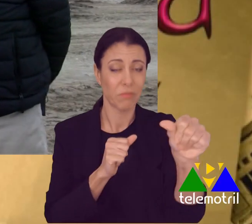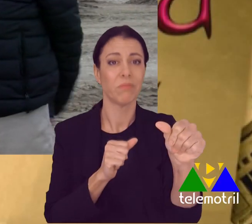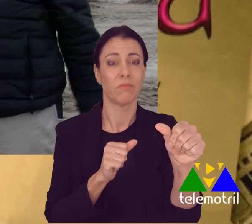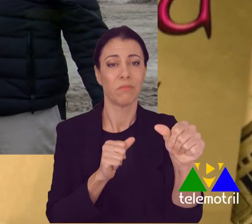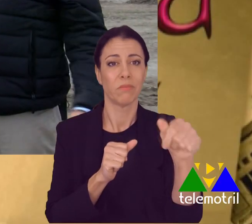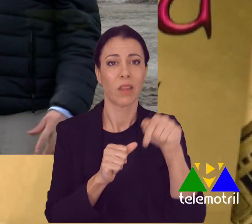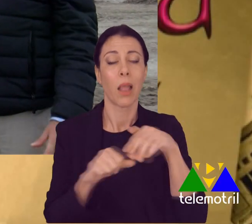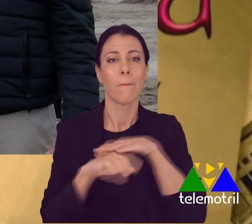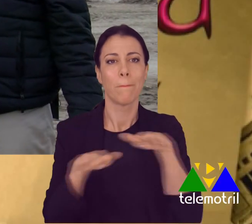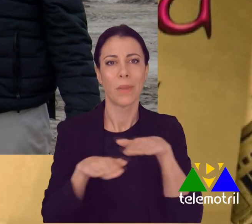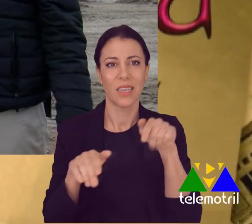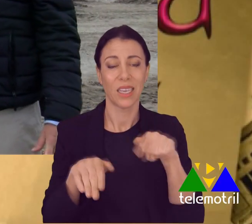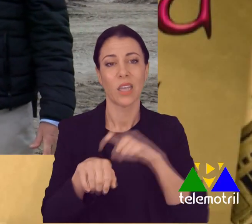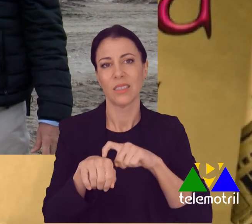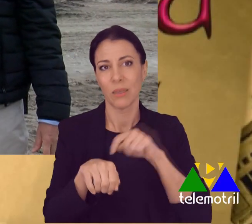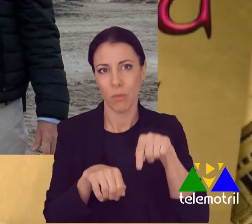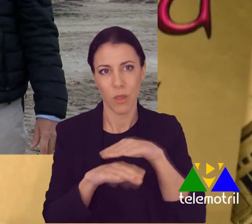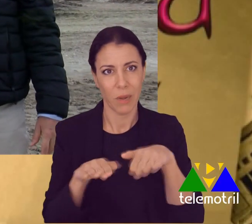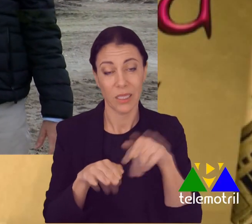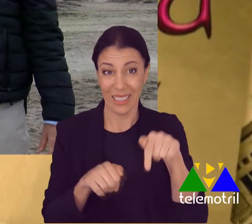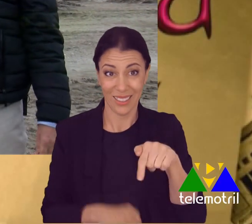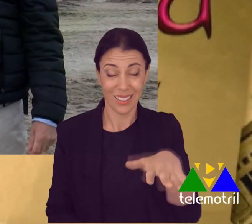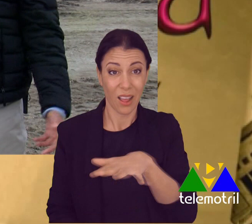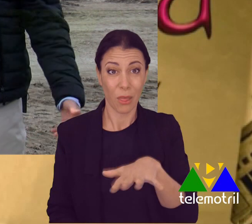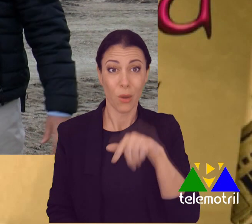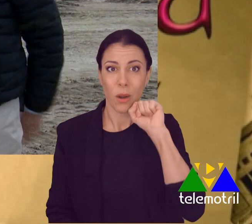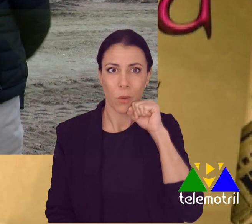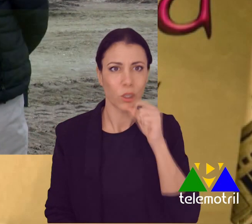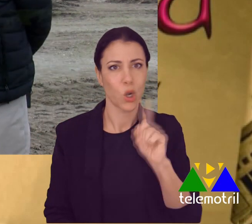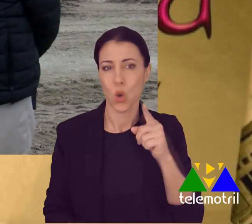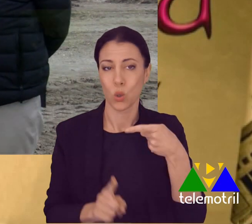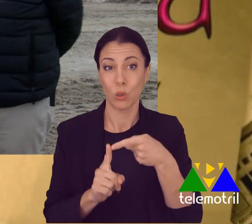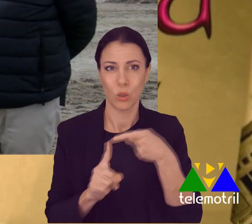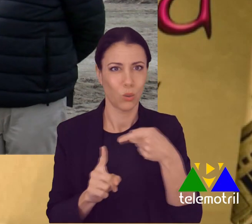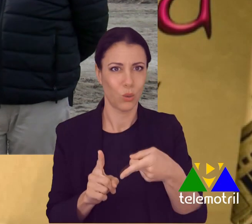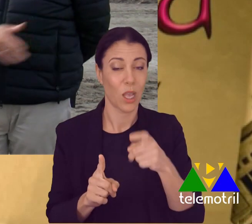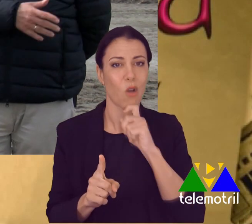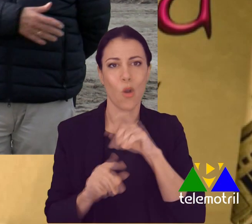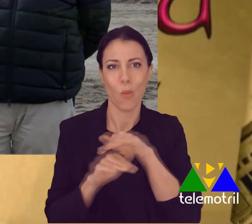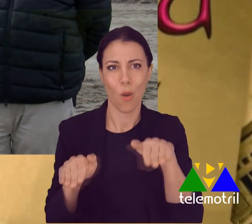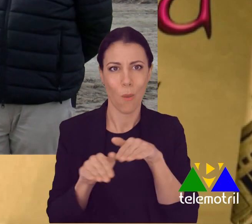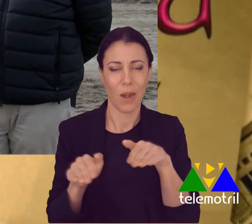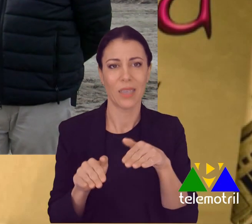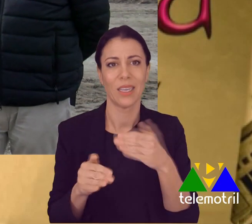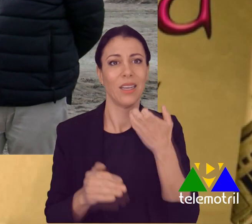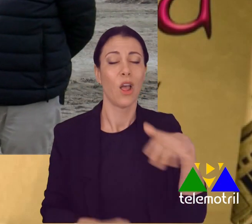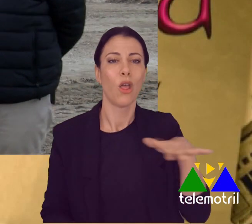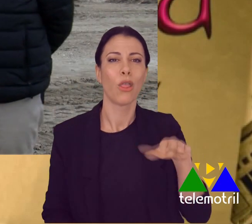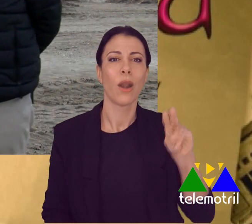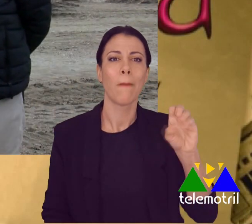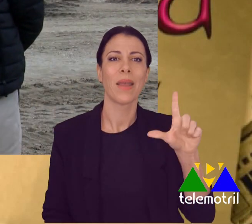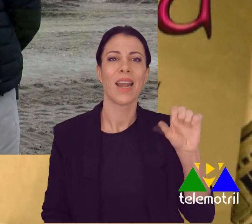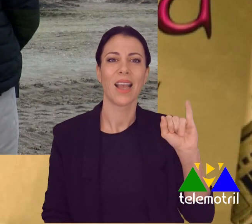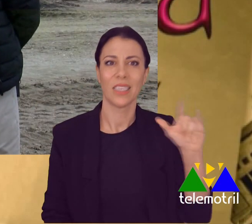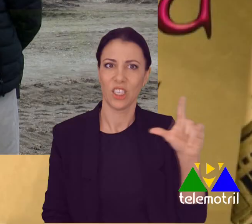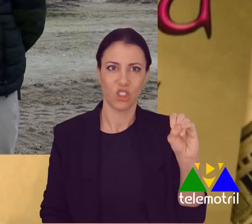60, las playas, este tipo de playas, esta zona de Motril no se usaba como playa. El Pelaillo, la Cagailla y tal, las playas, que